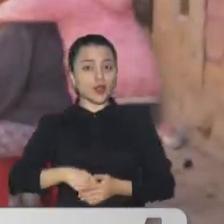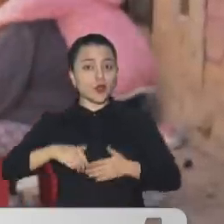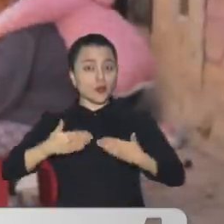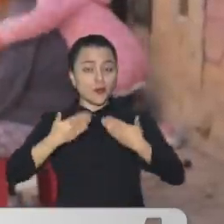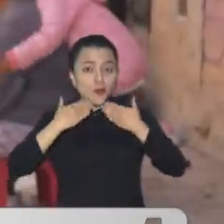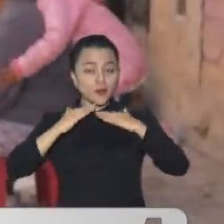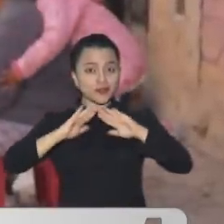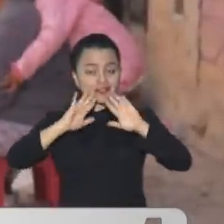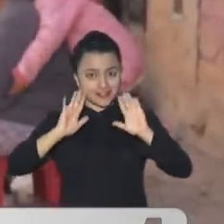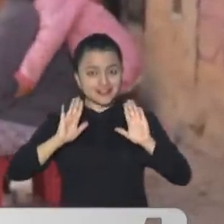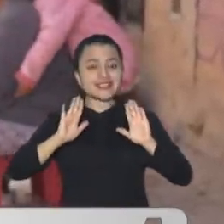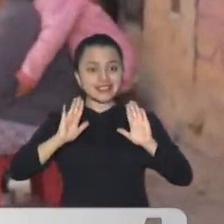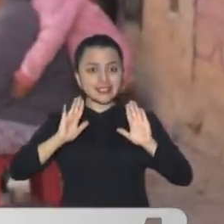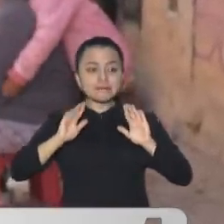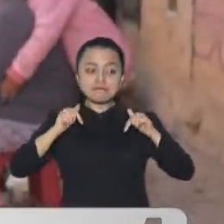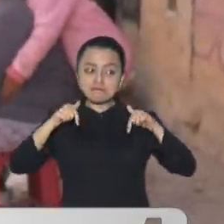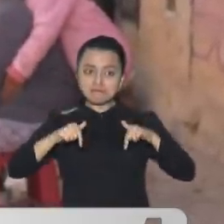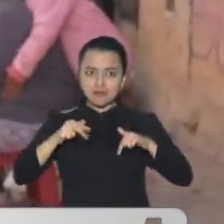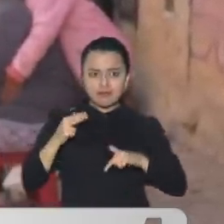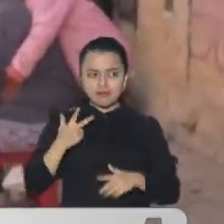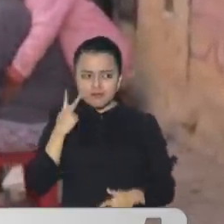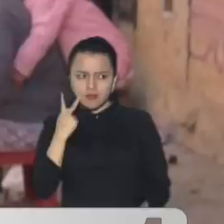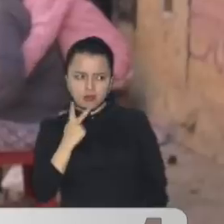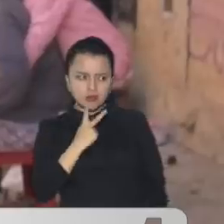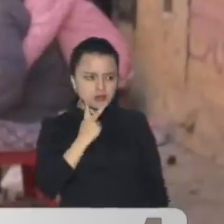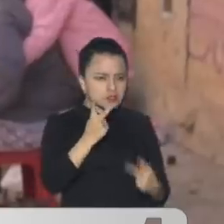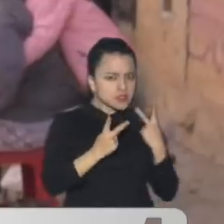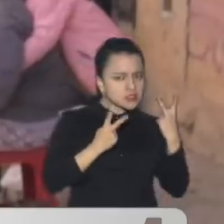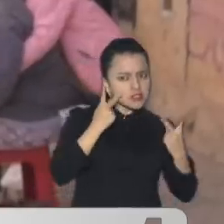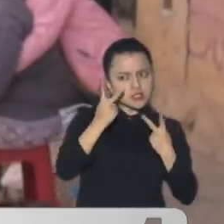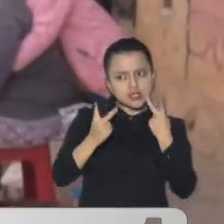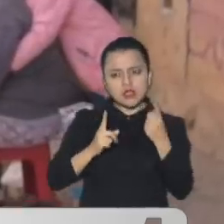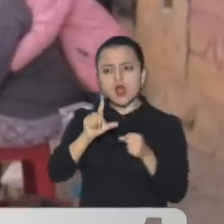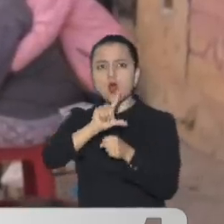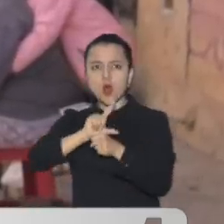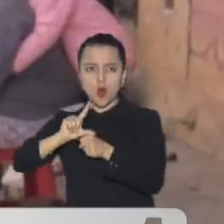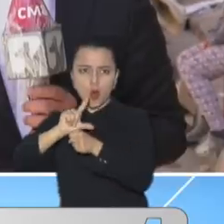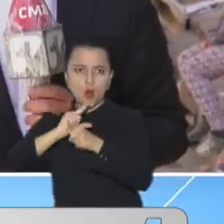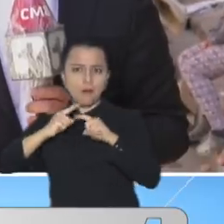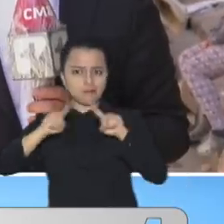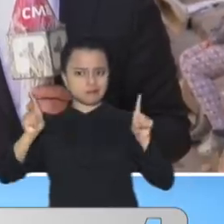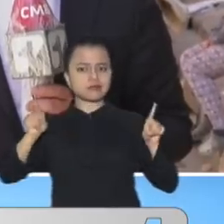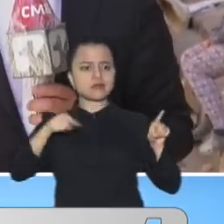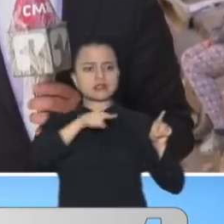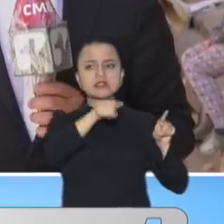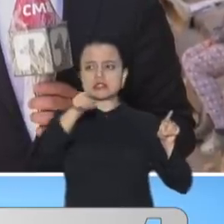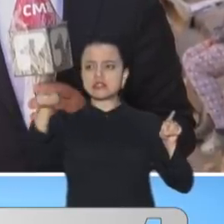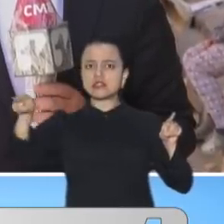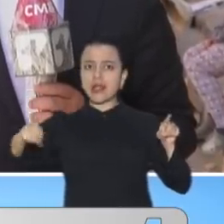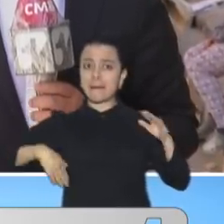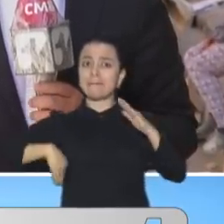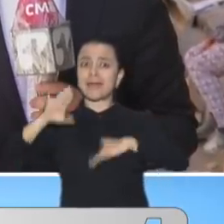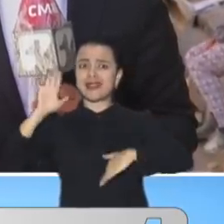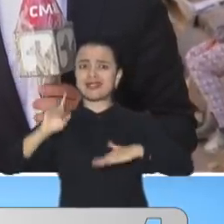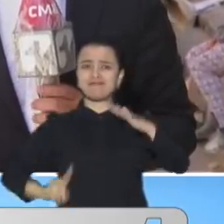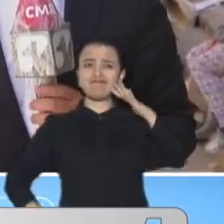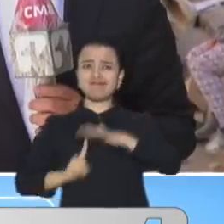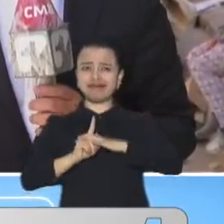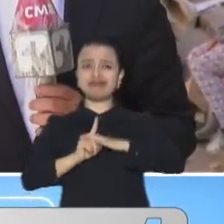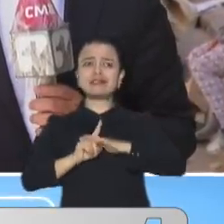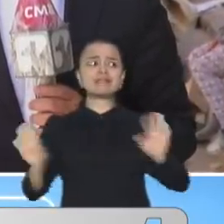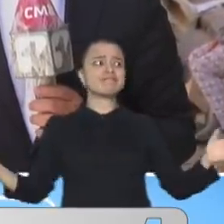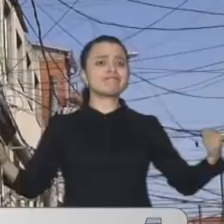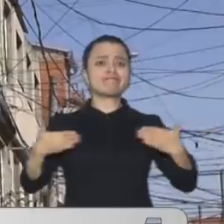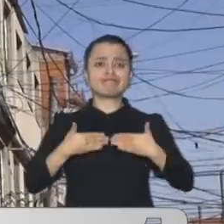Luisa y televidentes, muy buenos días. Pues seguimos recorriendo las diferentes localidades de Bogotá y especialmente esas zonas afectadas por los cierres